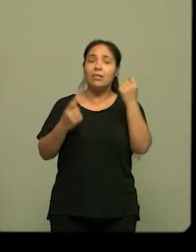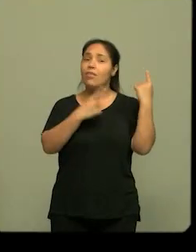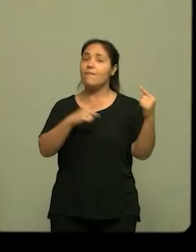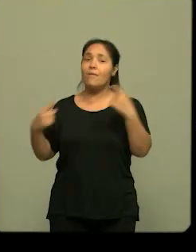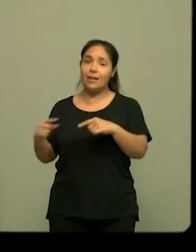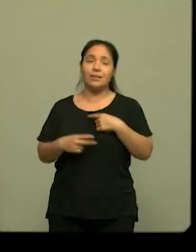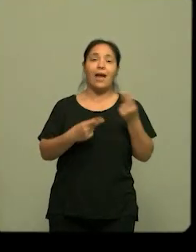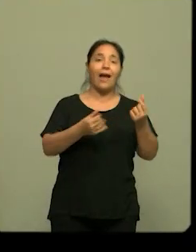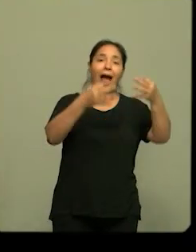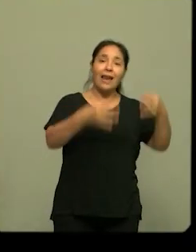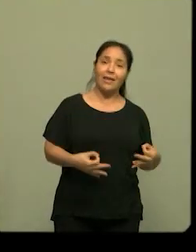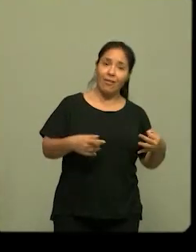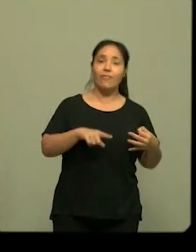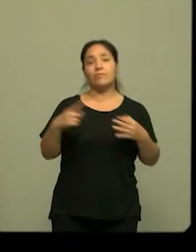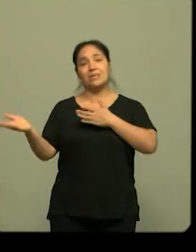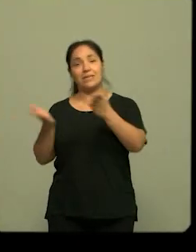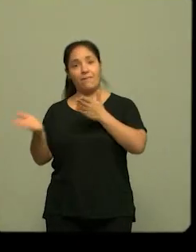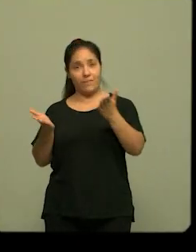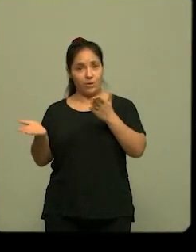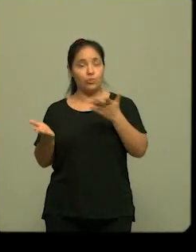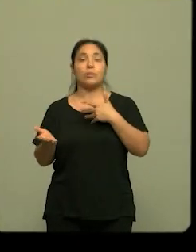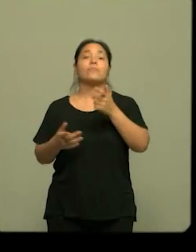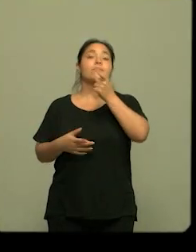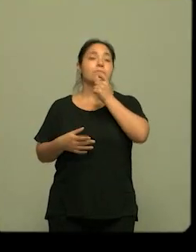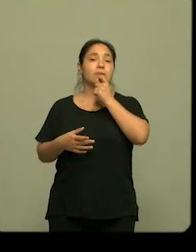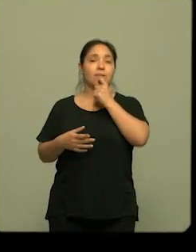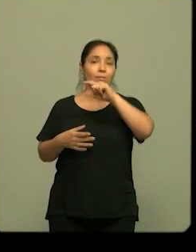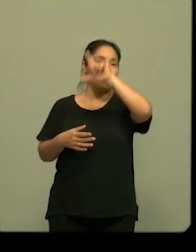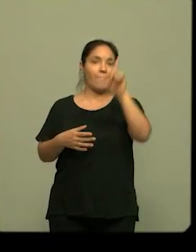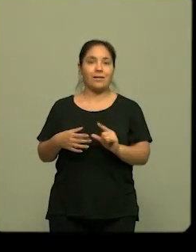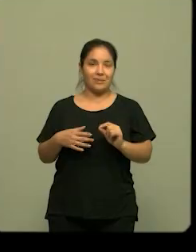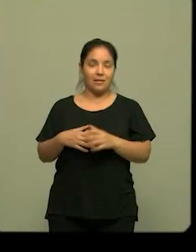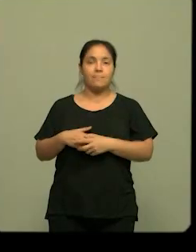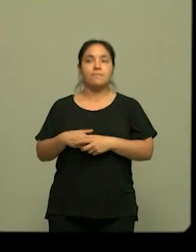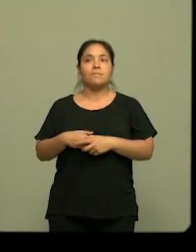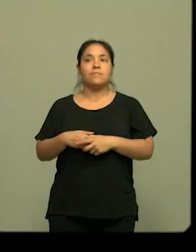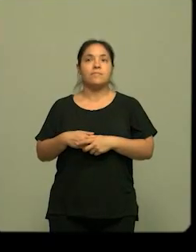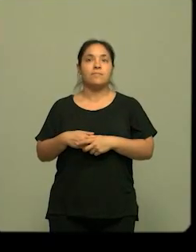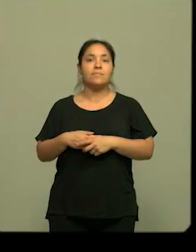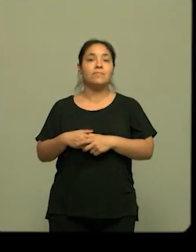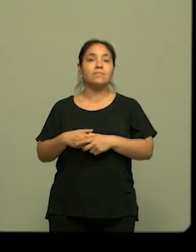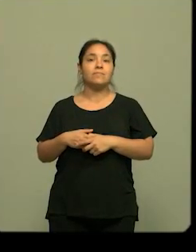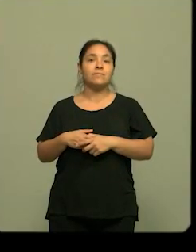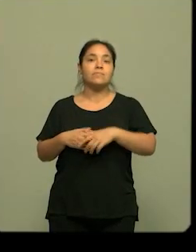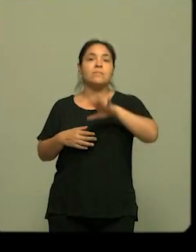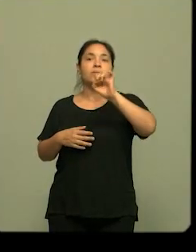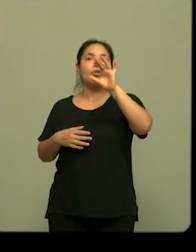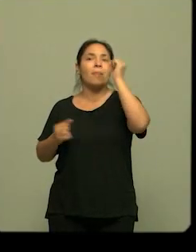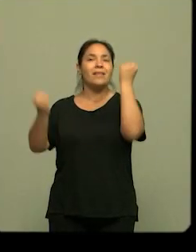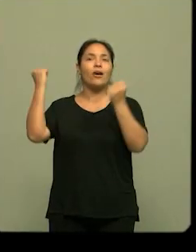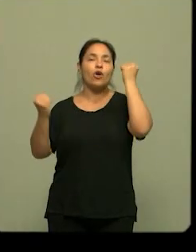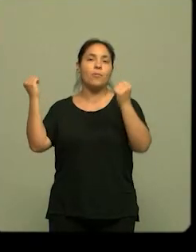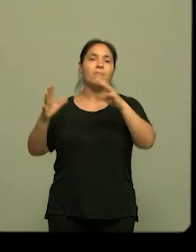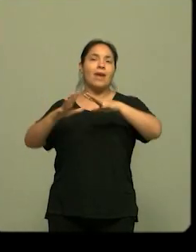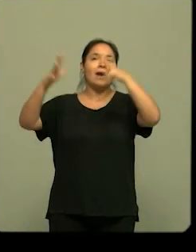Mendoza lo tenemos muy claro, como en muchos lugares del país, a tener en cuenta solamente políticas macroeconómicas. Creo